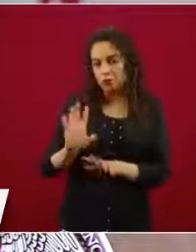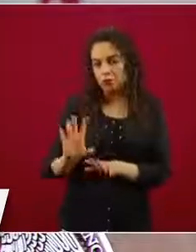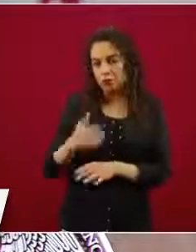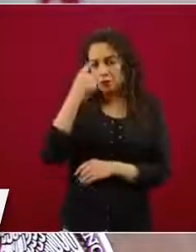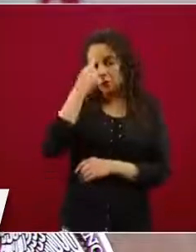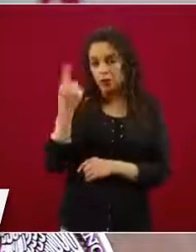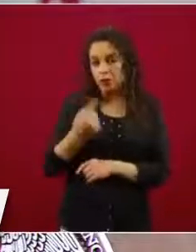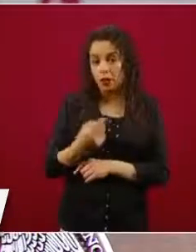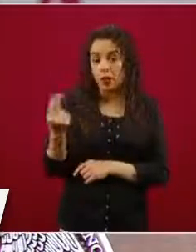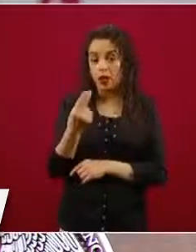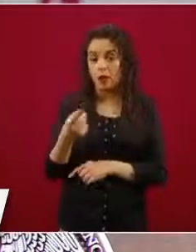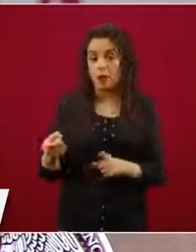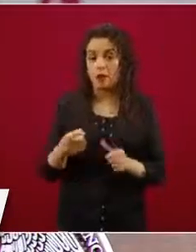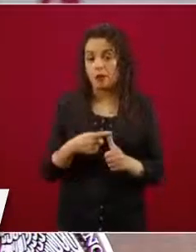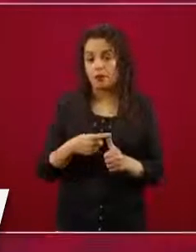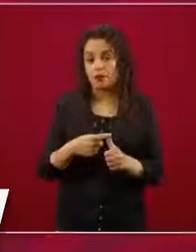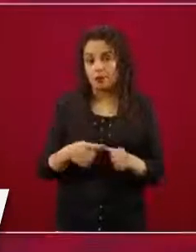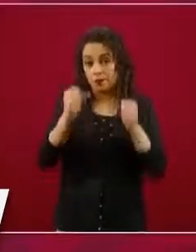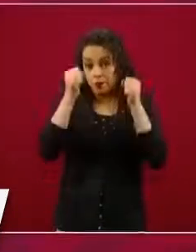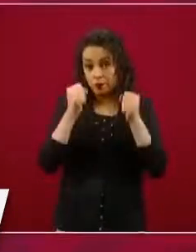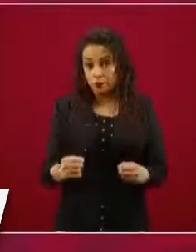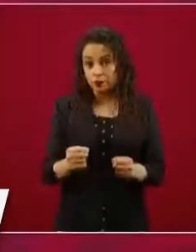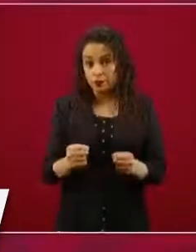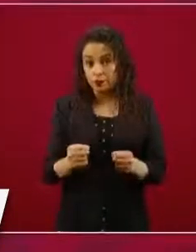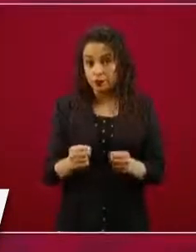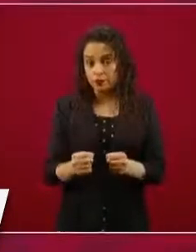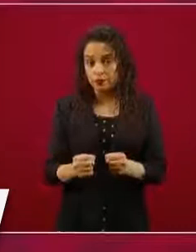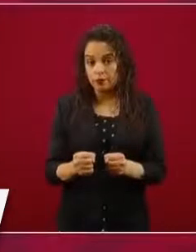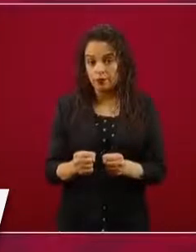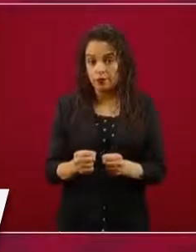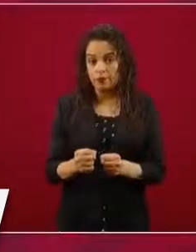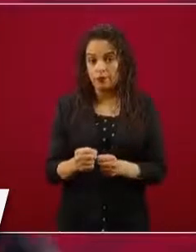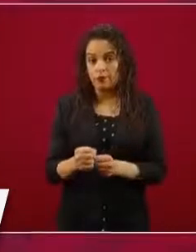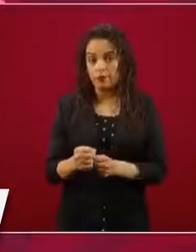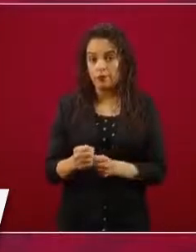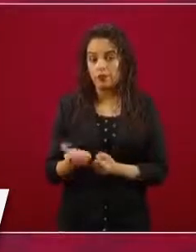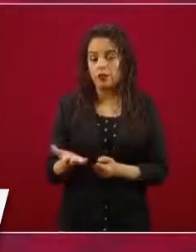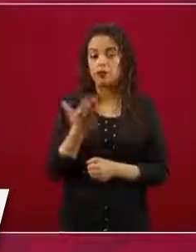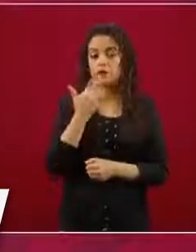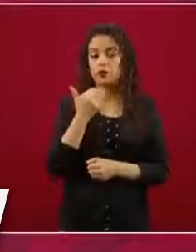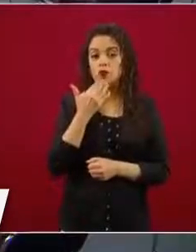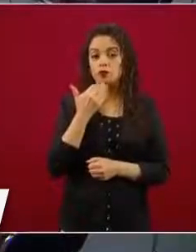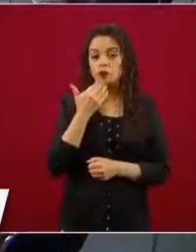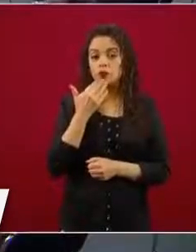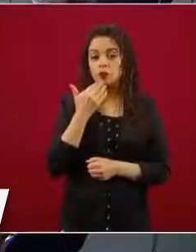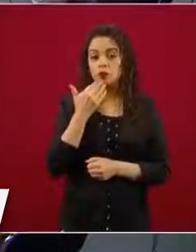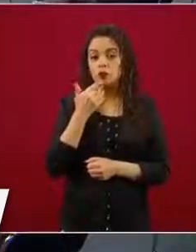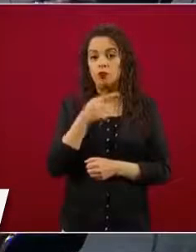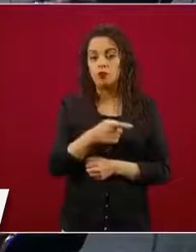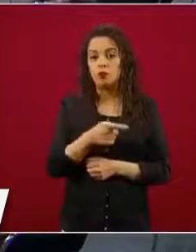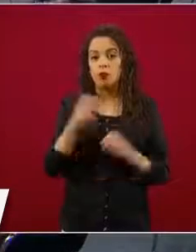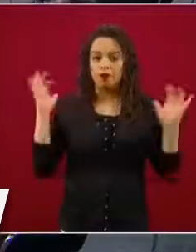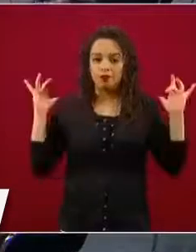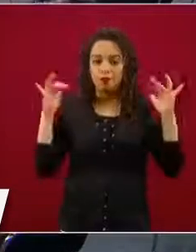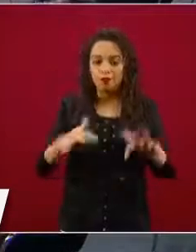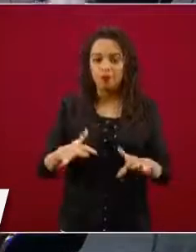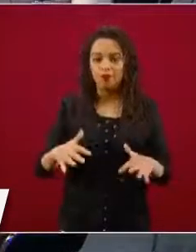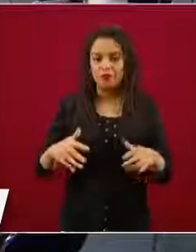garantizando no generar concentración de personas.